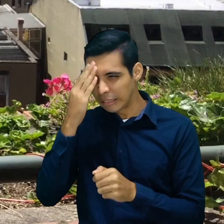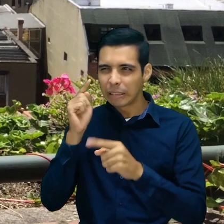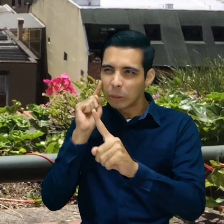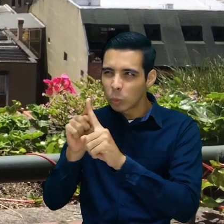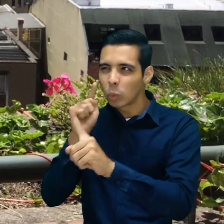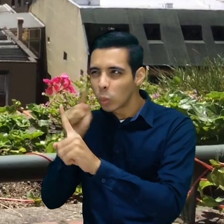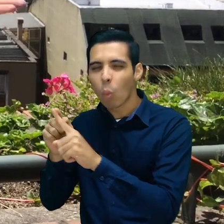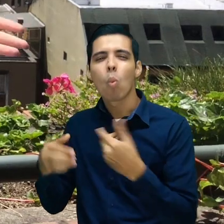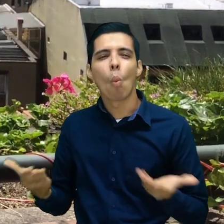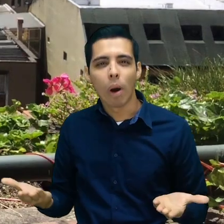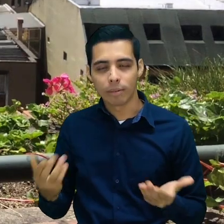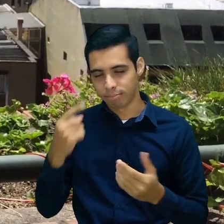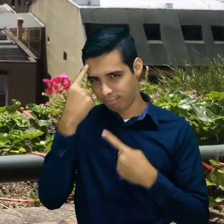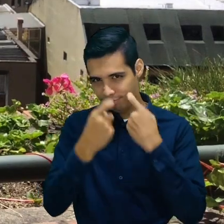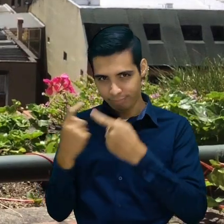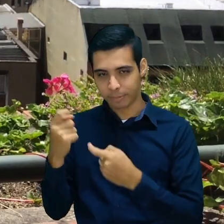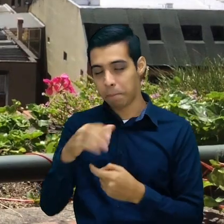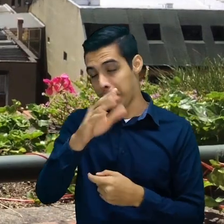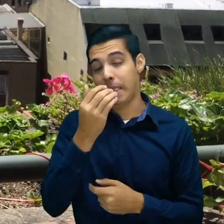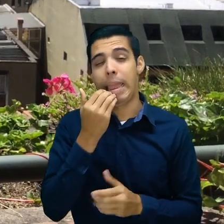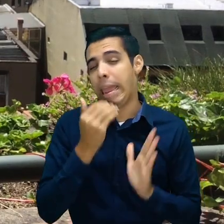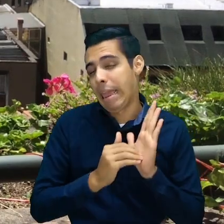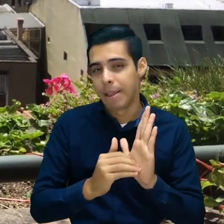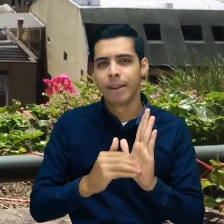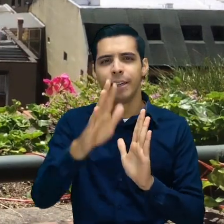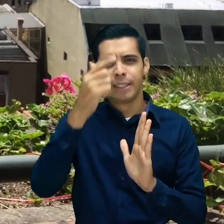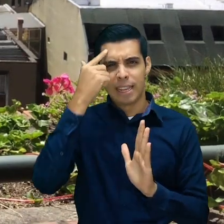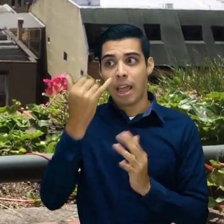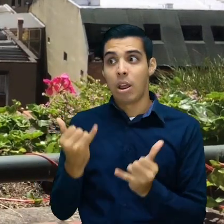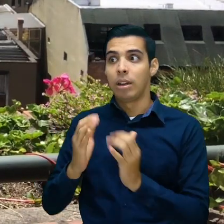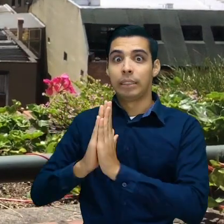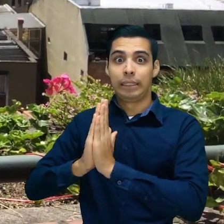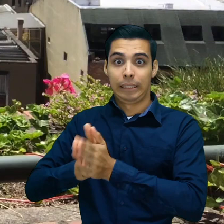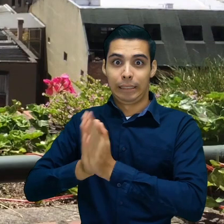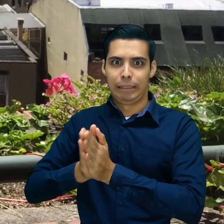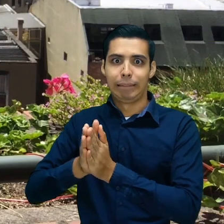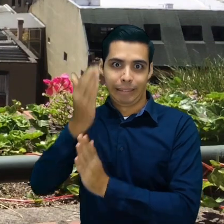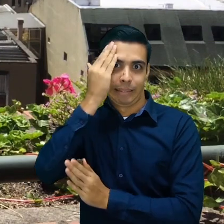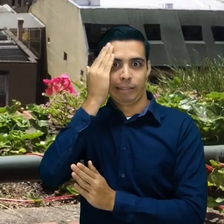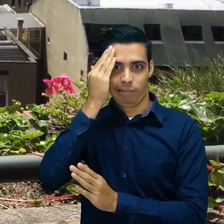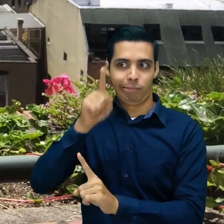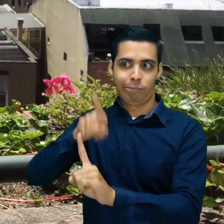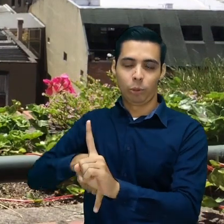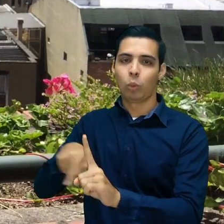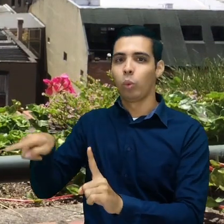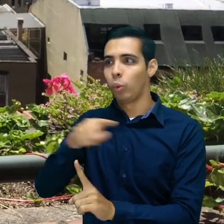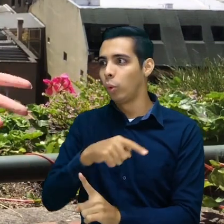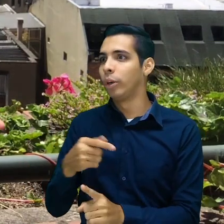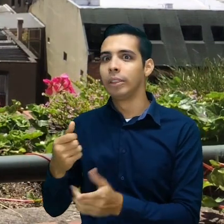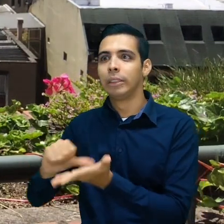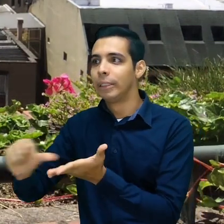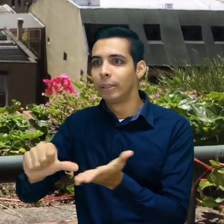mesecitos que quedan del año. Por ejemplo, una meta de ahorro en este caso sería para diciembre, porque sabemos que es una época en donde la mayoría de nosotros